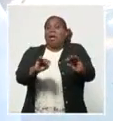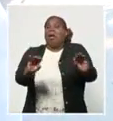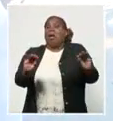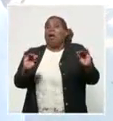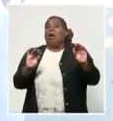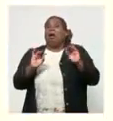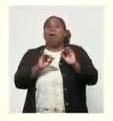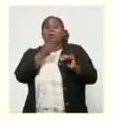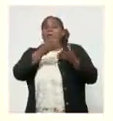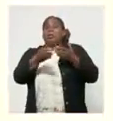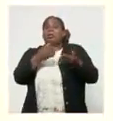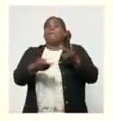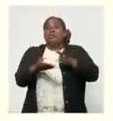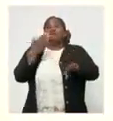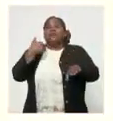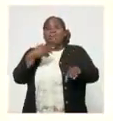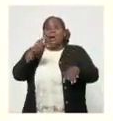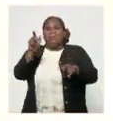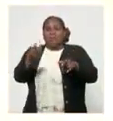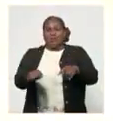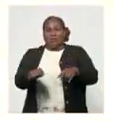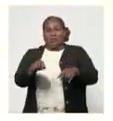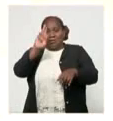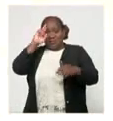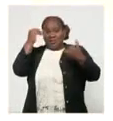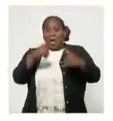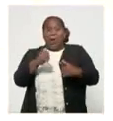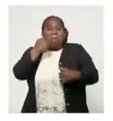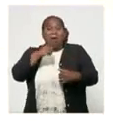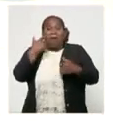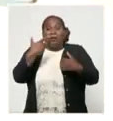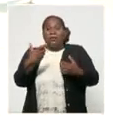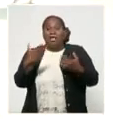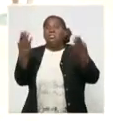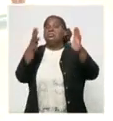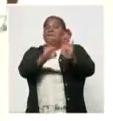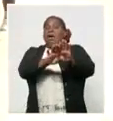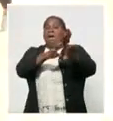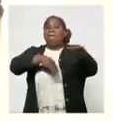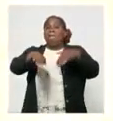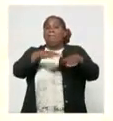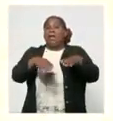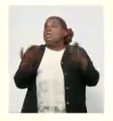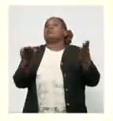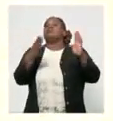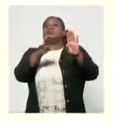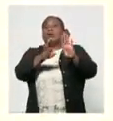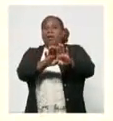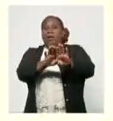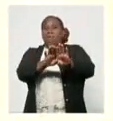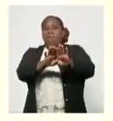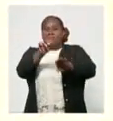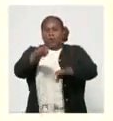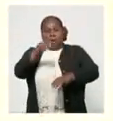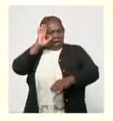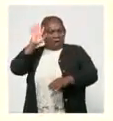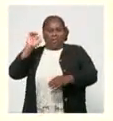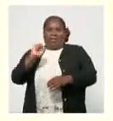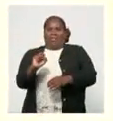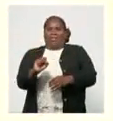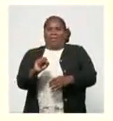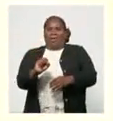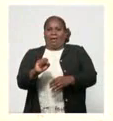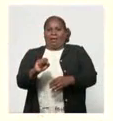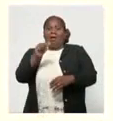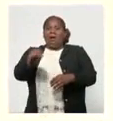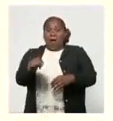pero salvar al pueblo. La salud es lo más importante acá en la vida, y si hay que cerrar las playas, hay que cerrar los centros hasta que las personas concienticen que tienen que tomar